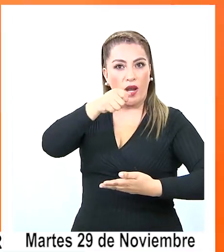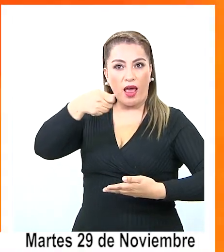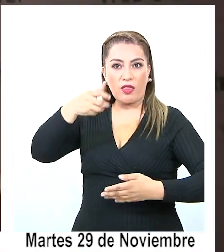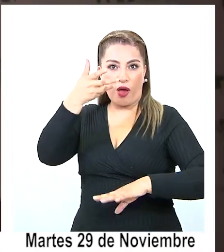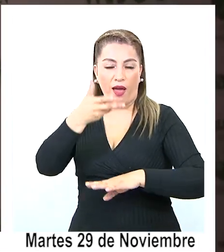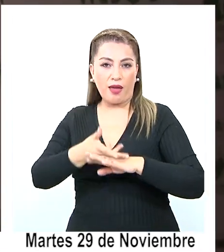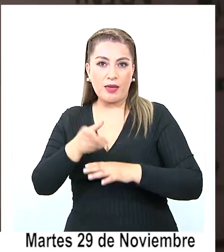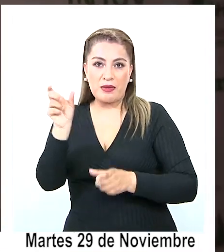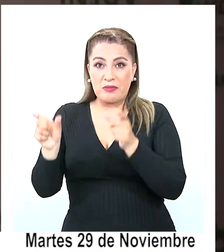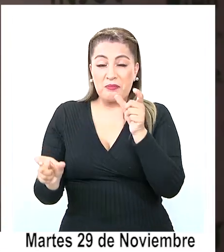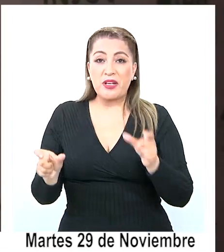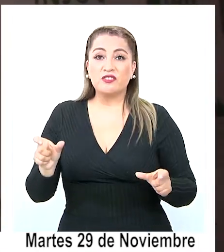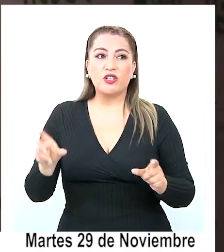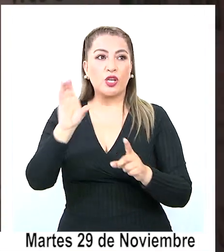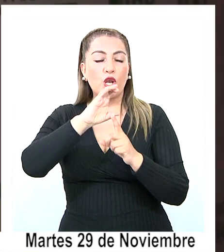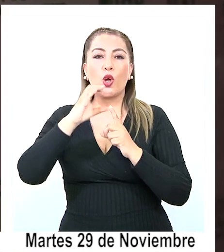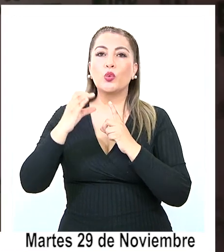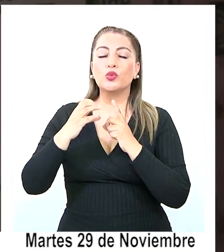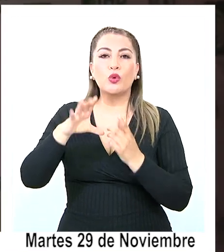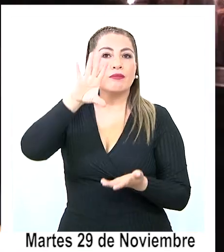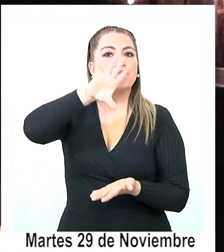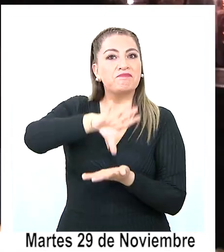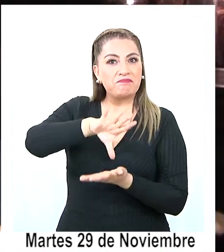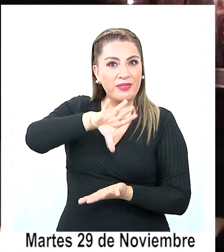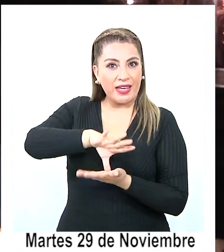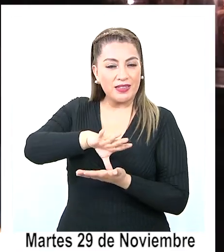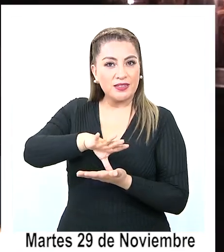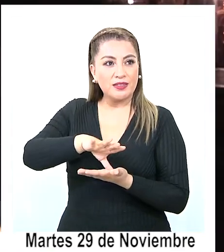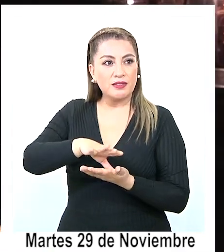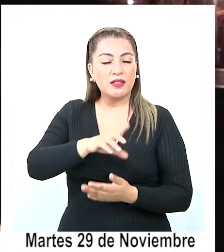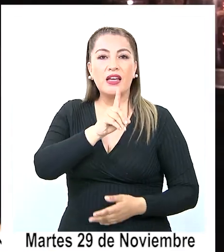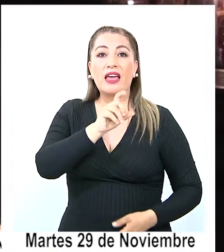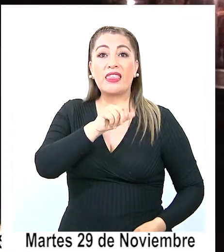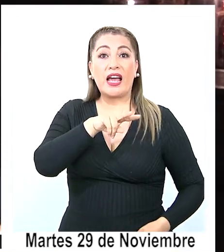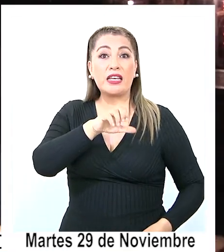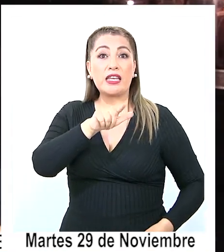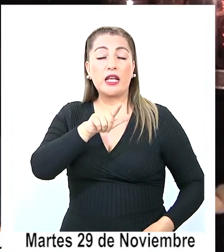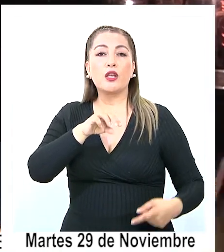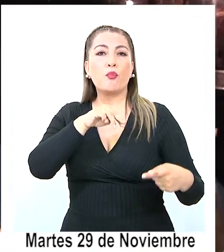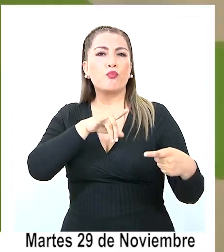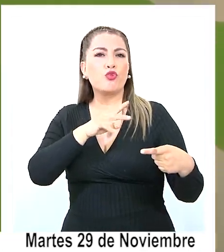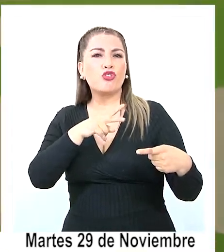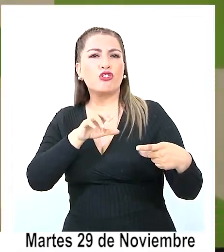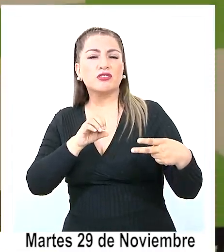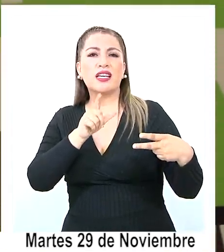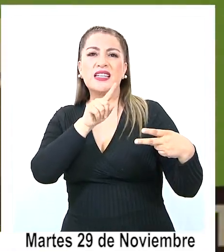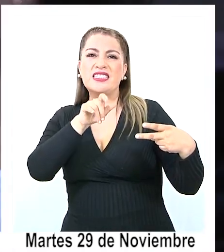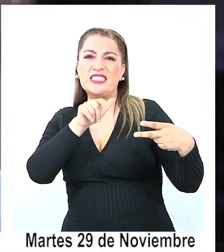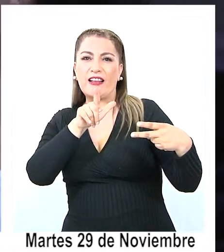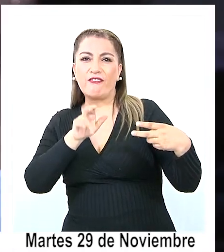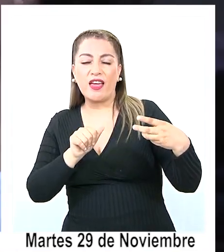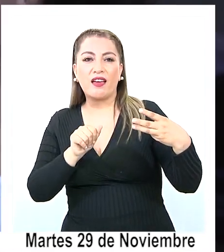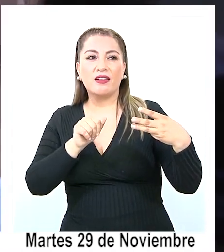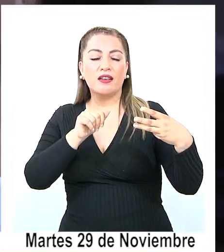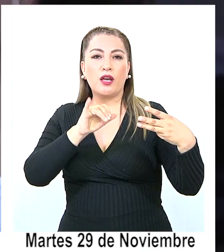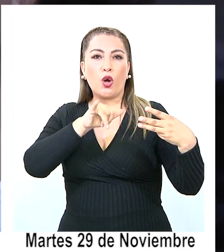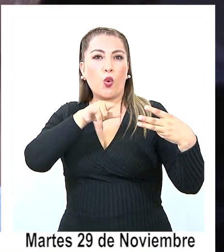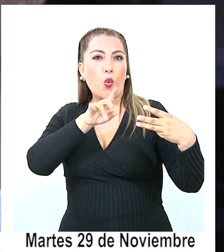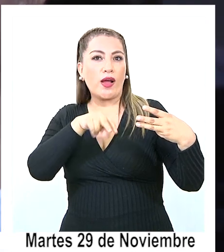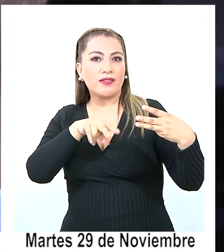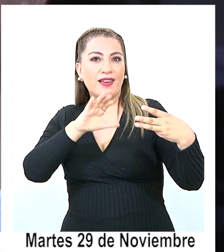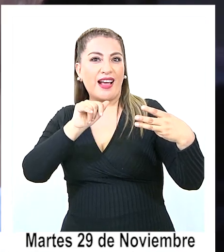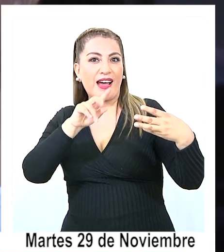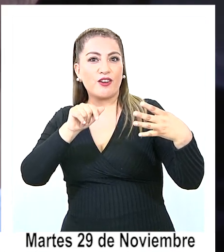varias personalidades de la cultura de nuestro país como Daniel Muñoz Silvia Novak Juan Carlos Maldonado